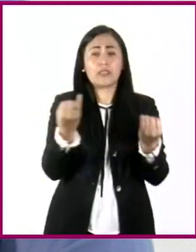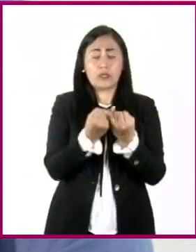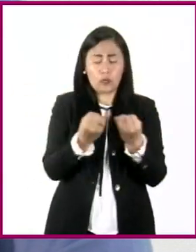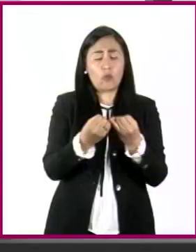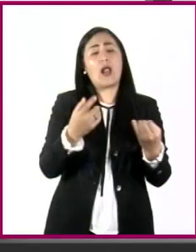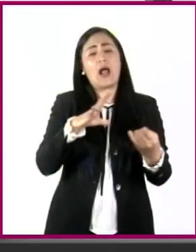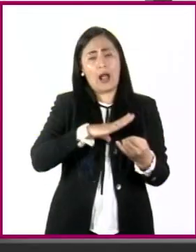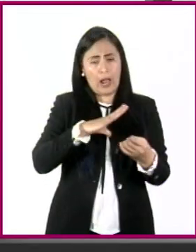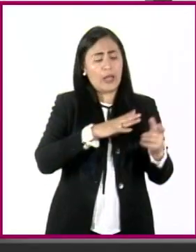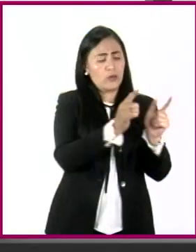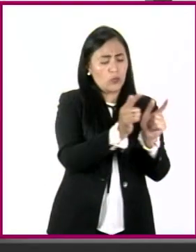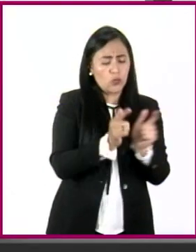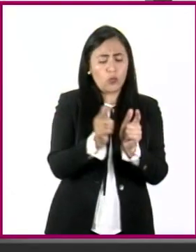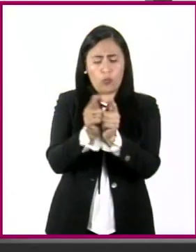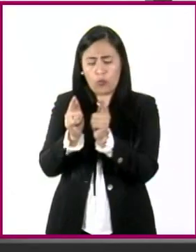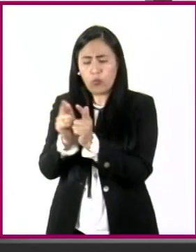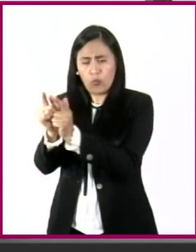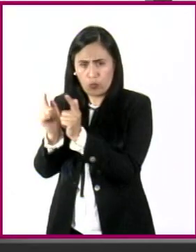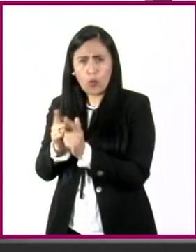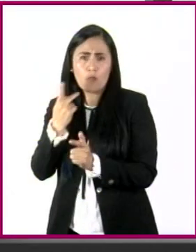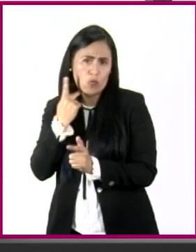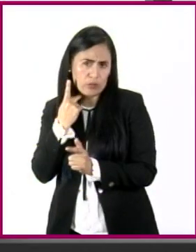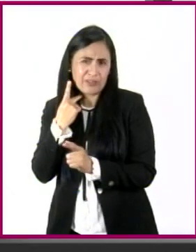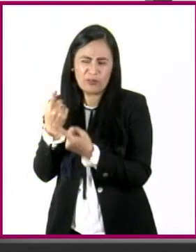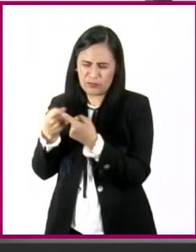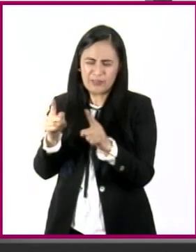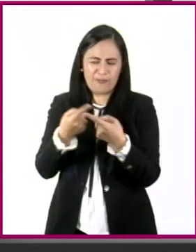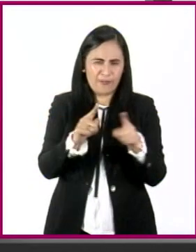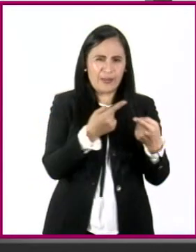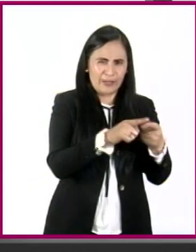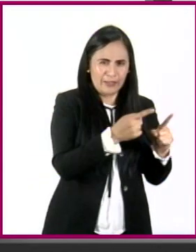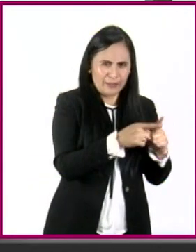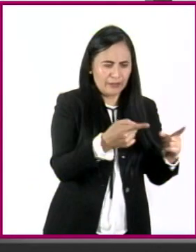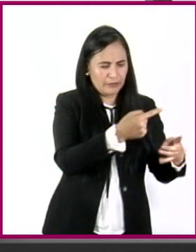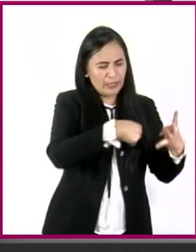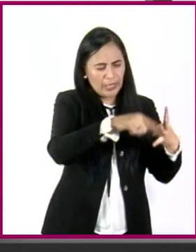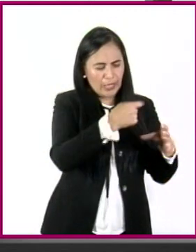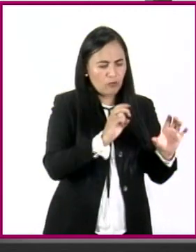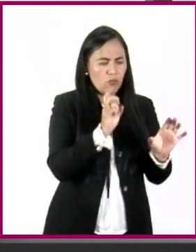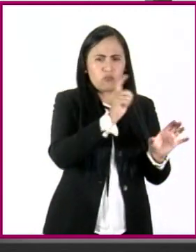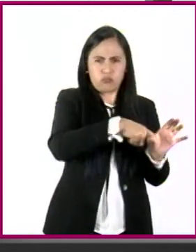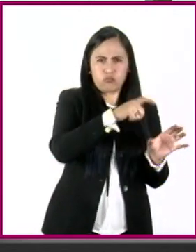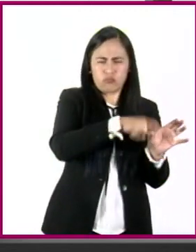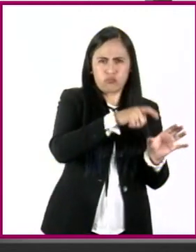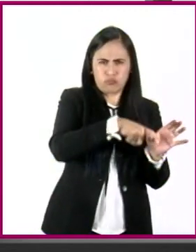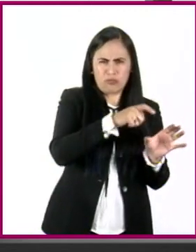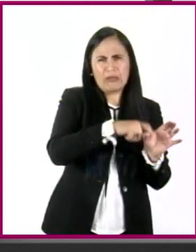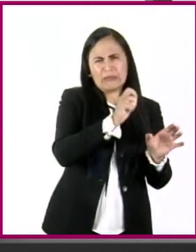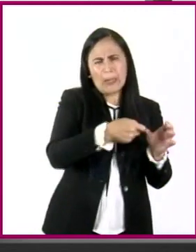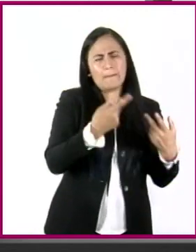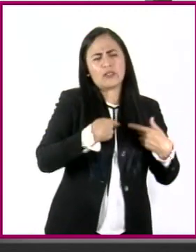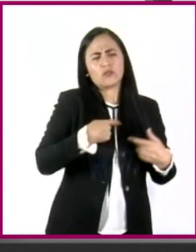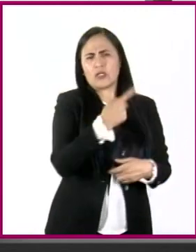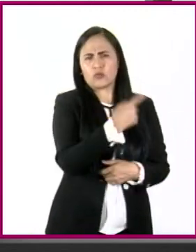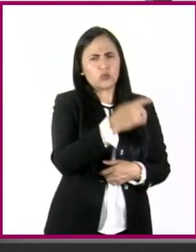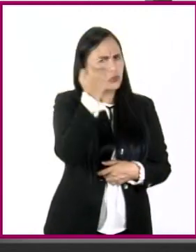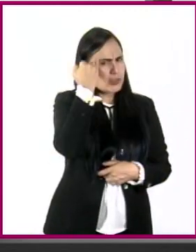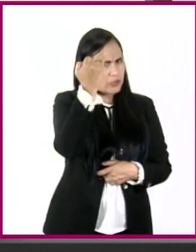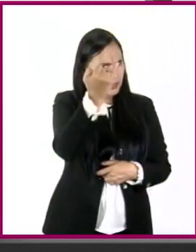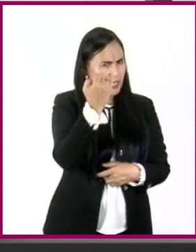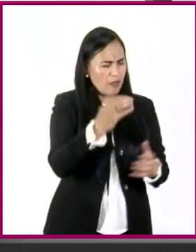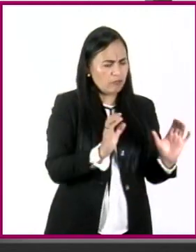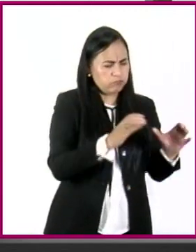partidos políticos. Para este caso, los partidos políticos se conforman por ciudadanos que representan intereses e ideologías de